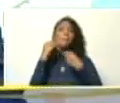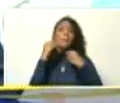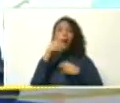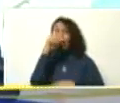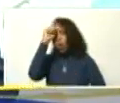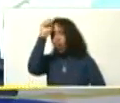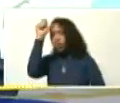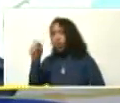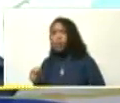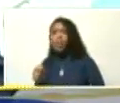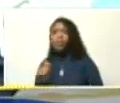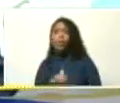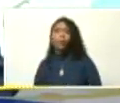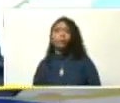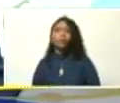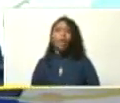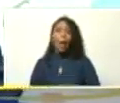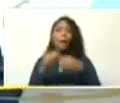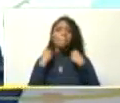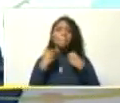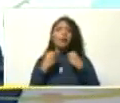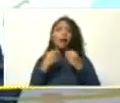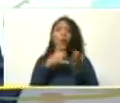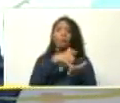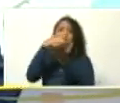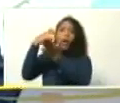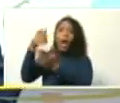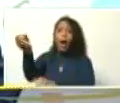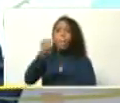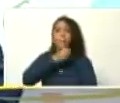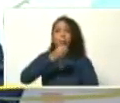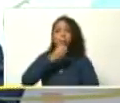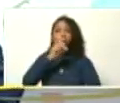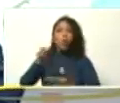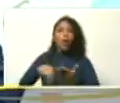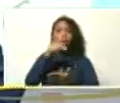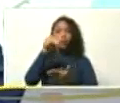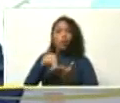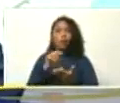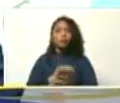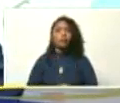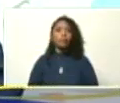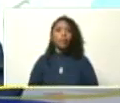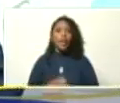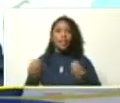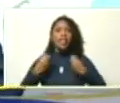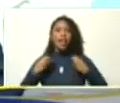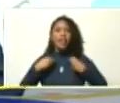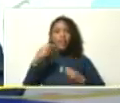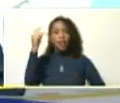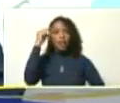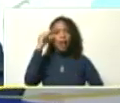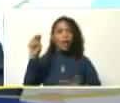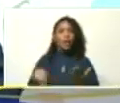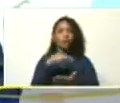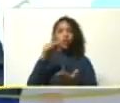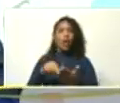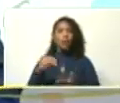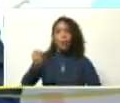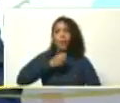homenajear y para premiar al periodismo nacional. ¡Que viva el Día Nacional del